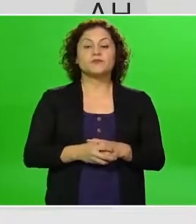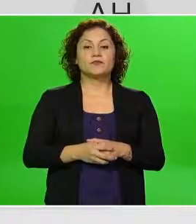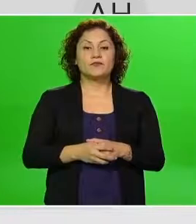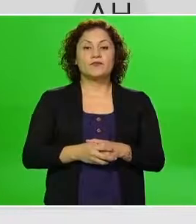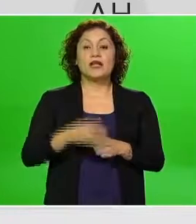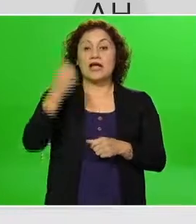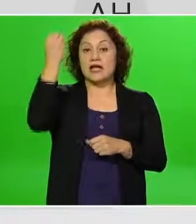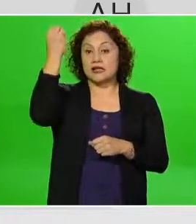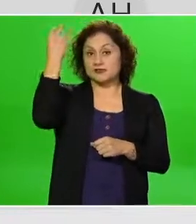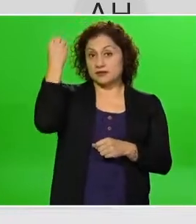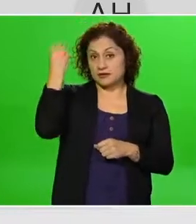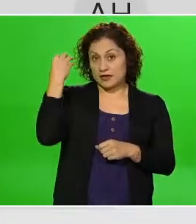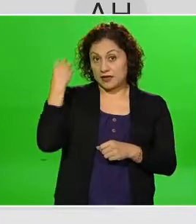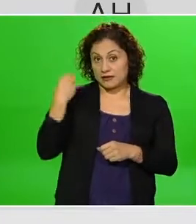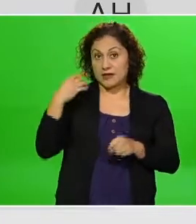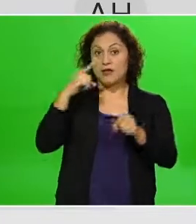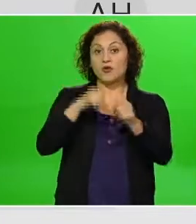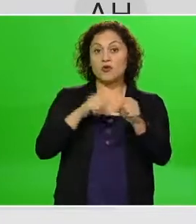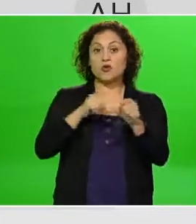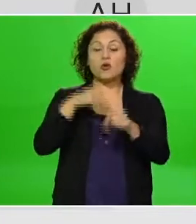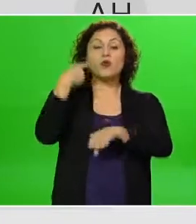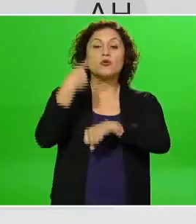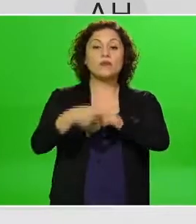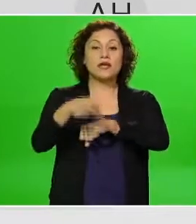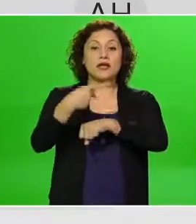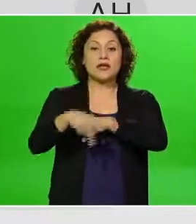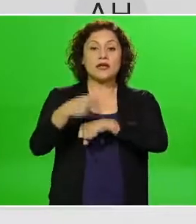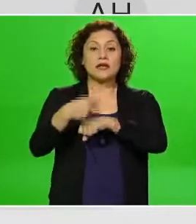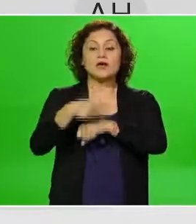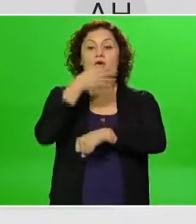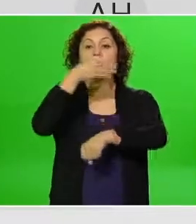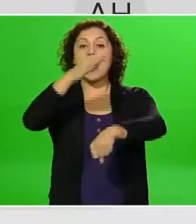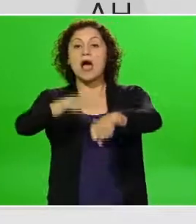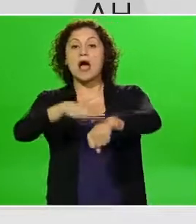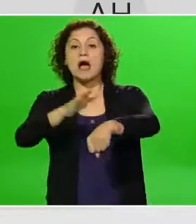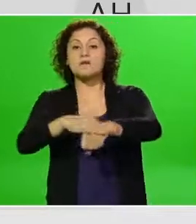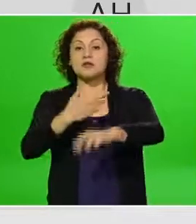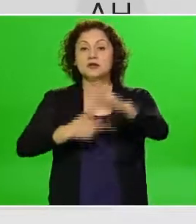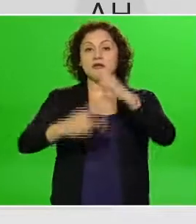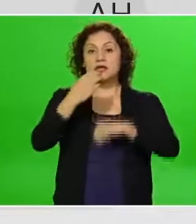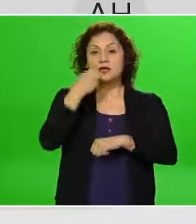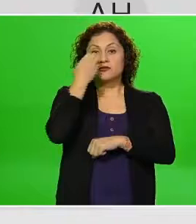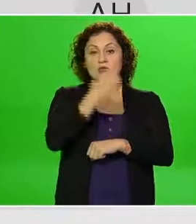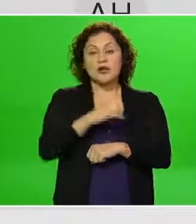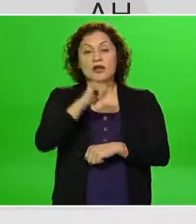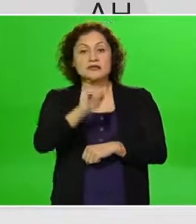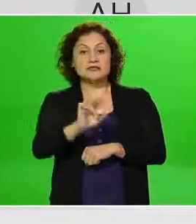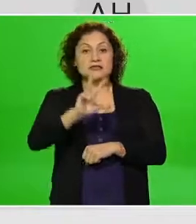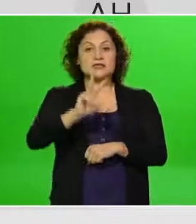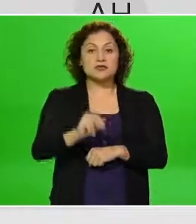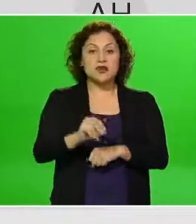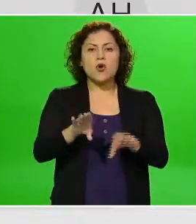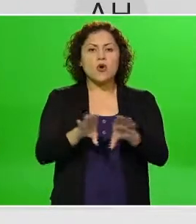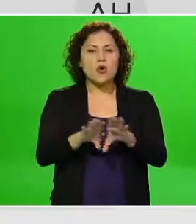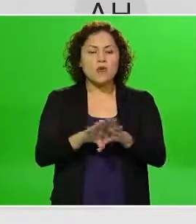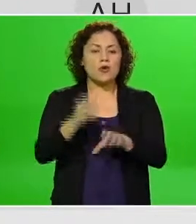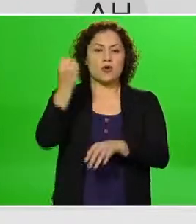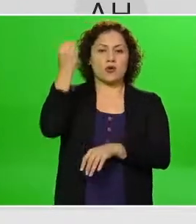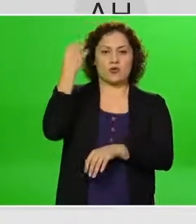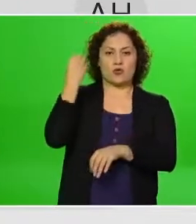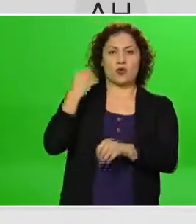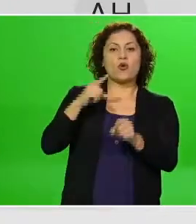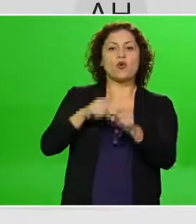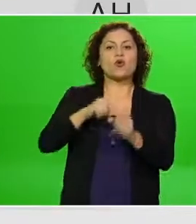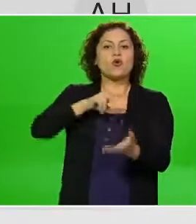el semáforo para poder en su momento activar las clases presenciales es cuando se encuentra en verde, es decir, en el riesgo más